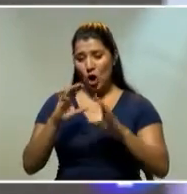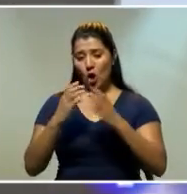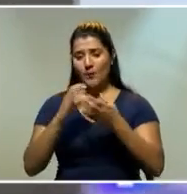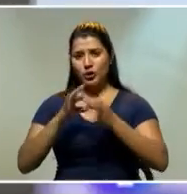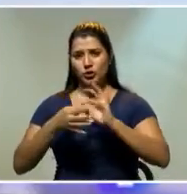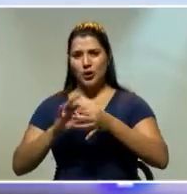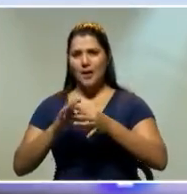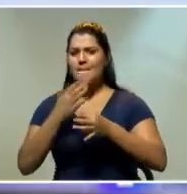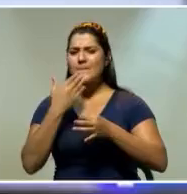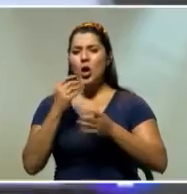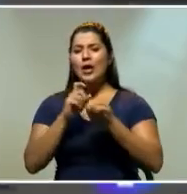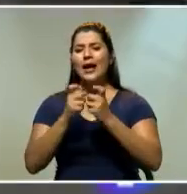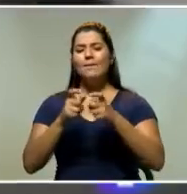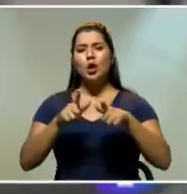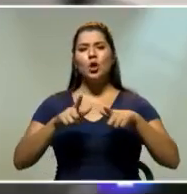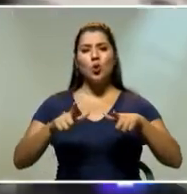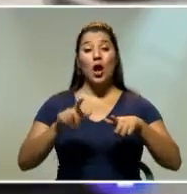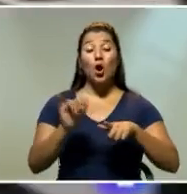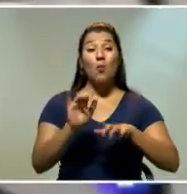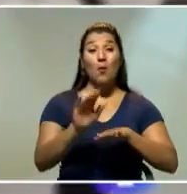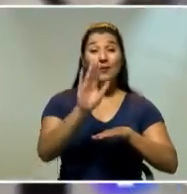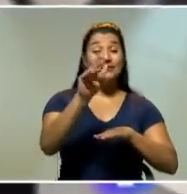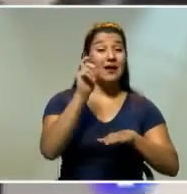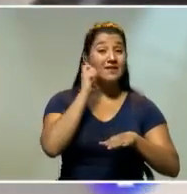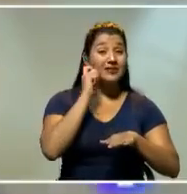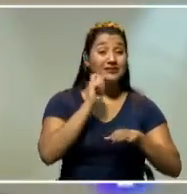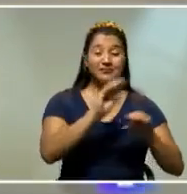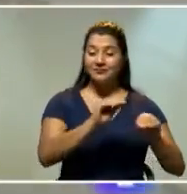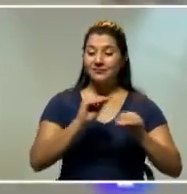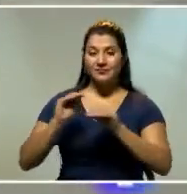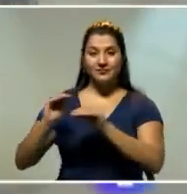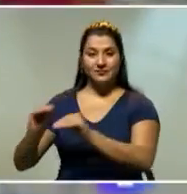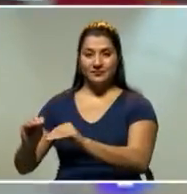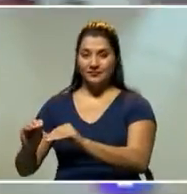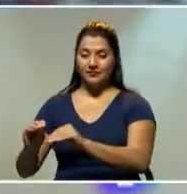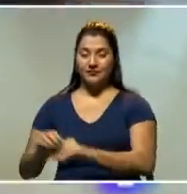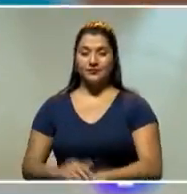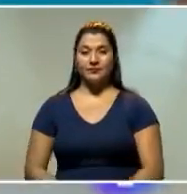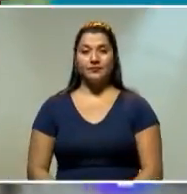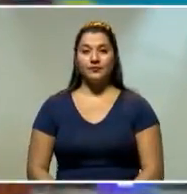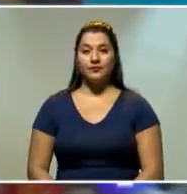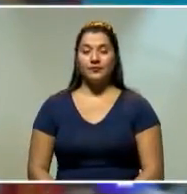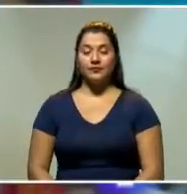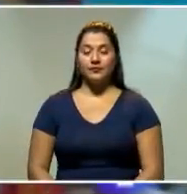sede varios preolímpicos, como el de baloncesto femenino, que se trasladó de Foshan a Belgrado.